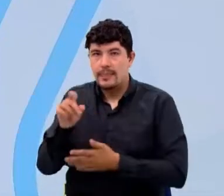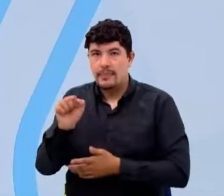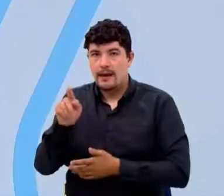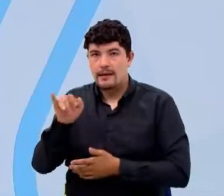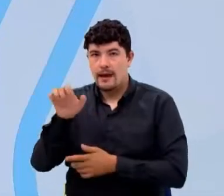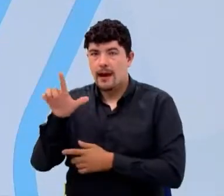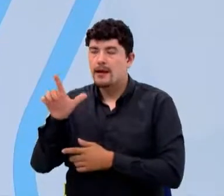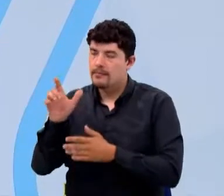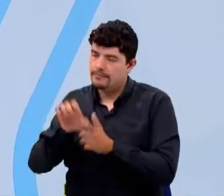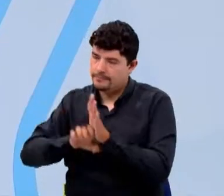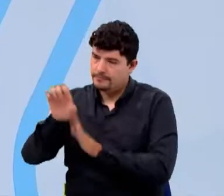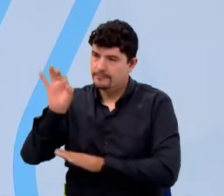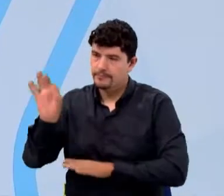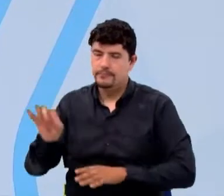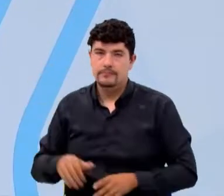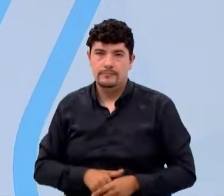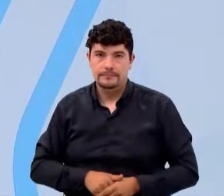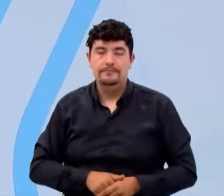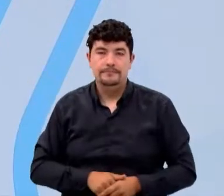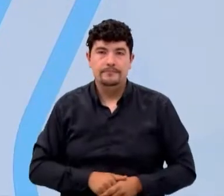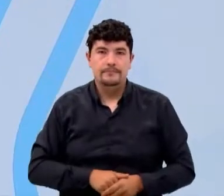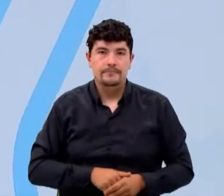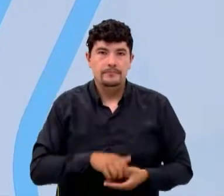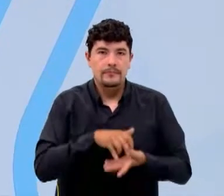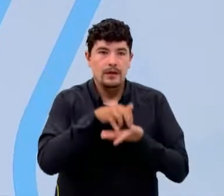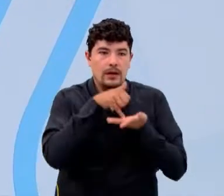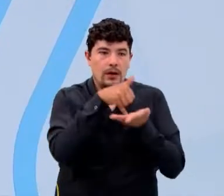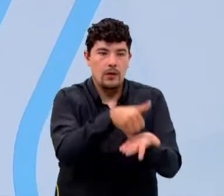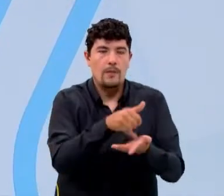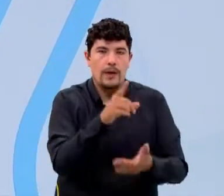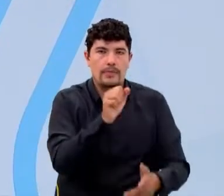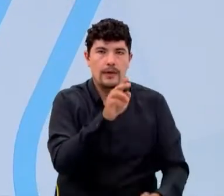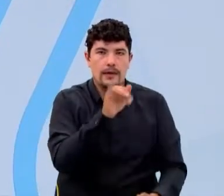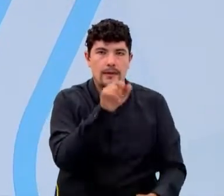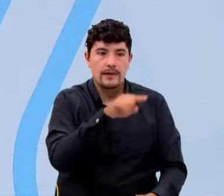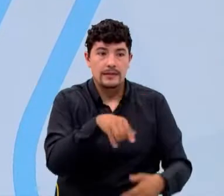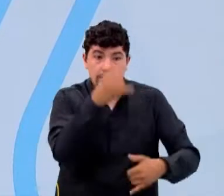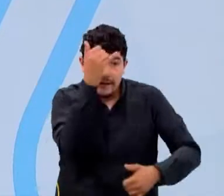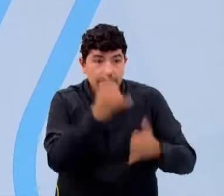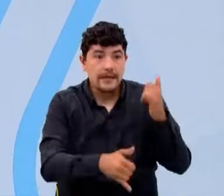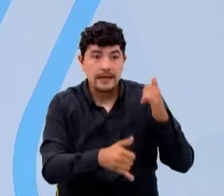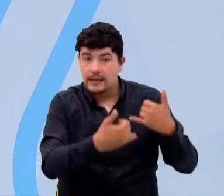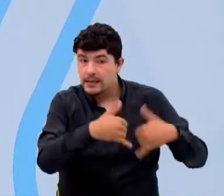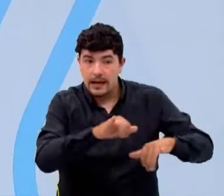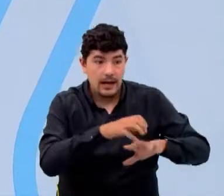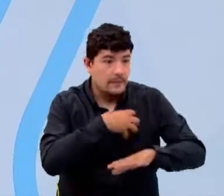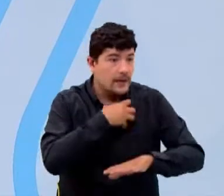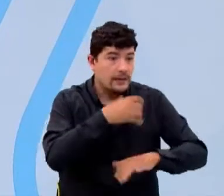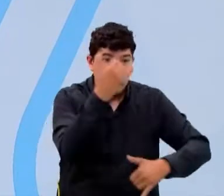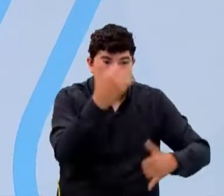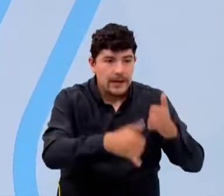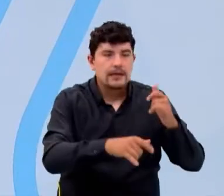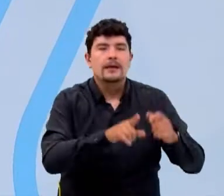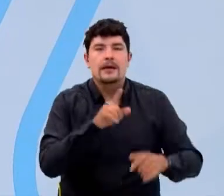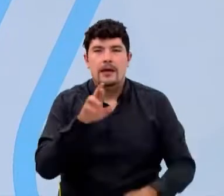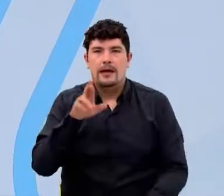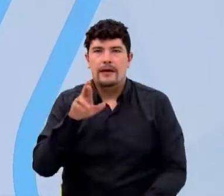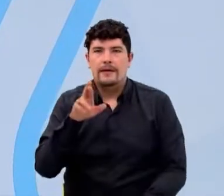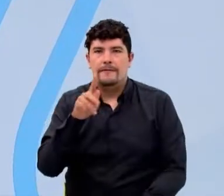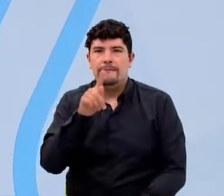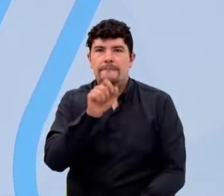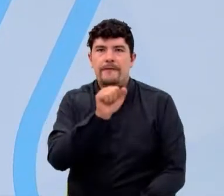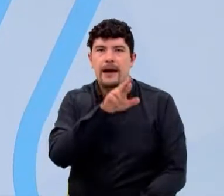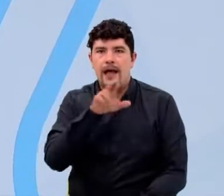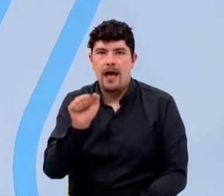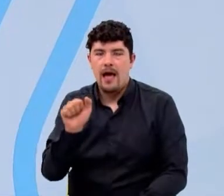terminado este primer sorbo de la Copa Davis, estarán los colombianos Juan Sebastián Cabal y Robert Farah en Bucaramanga. Tendrán